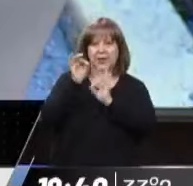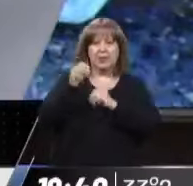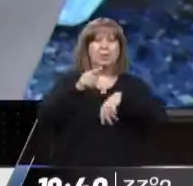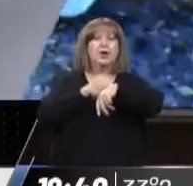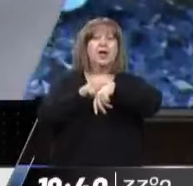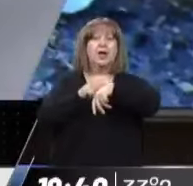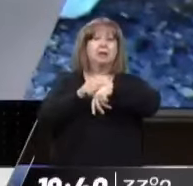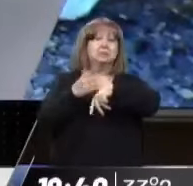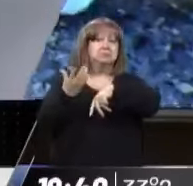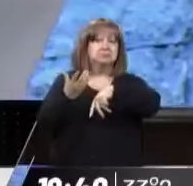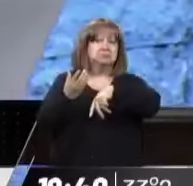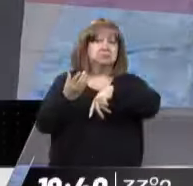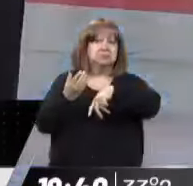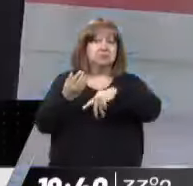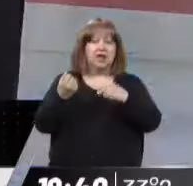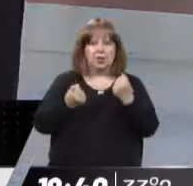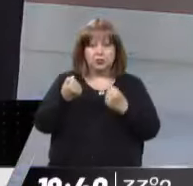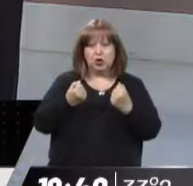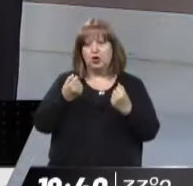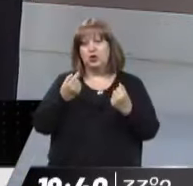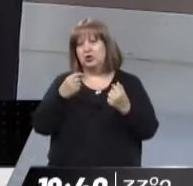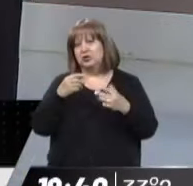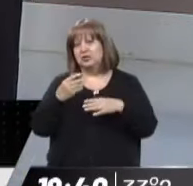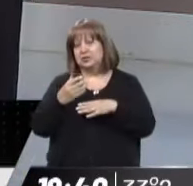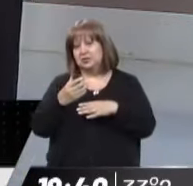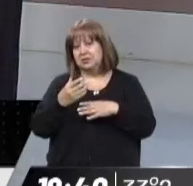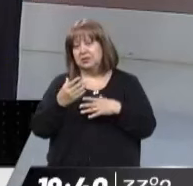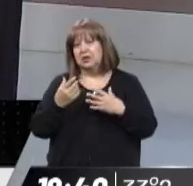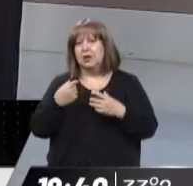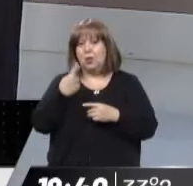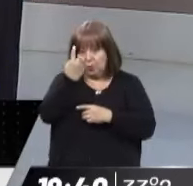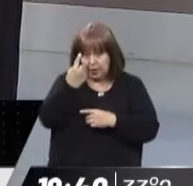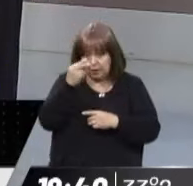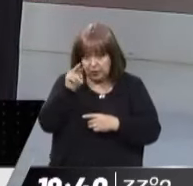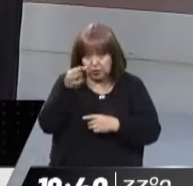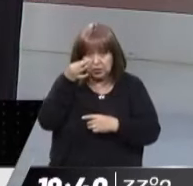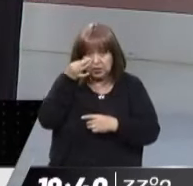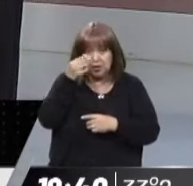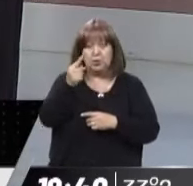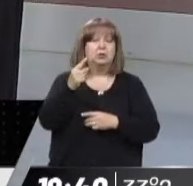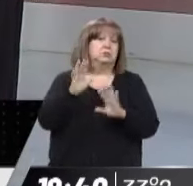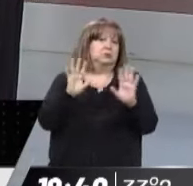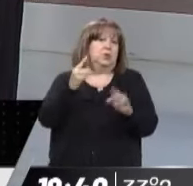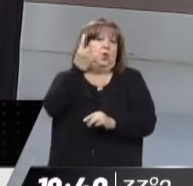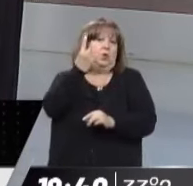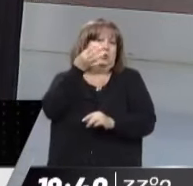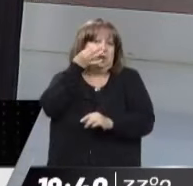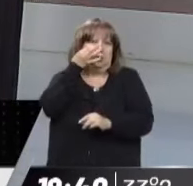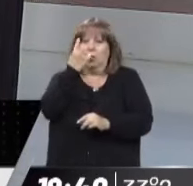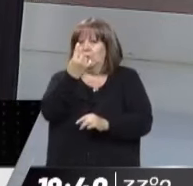del mediodía, recordemos. Siesta. ¿Solo esta persona vio o alguien más? Creo que esta persona. Que vio todo